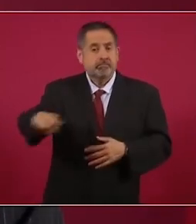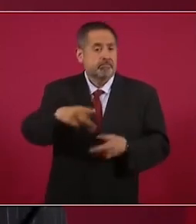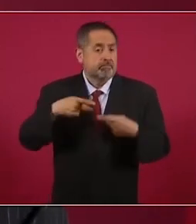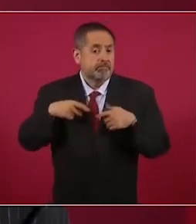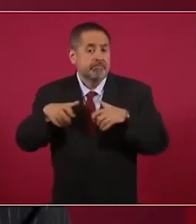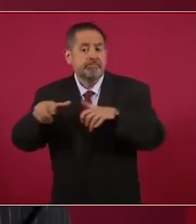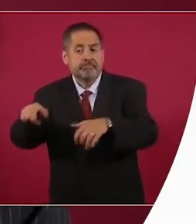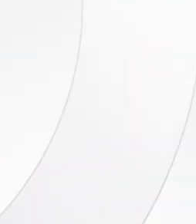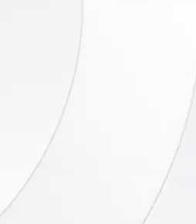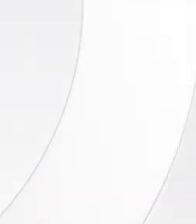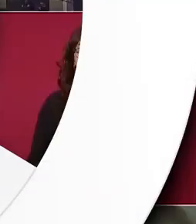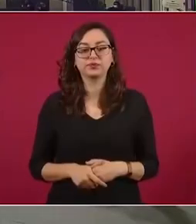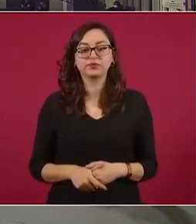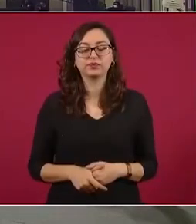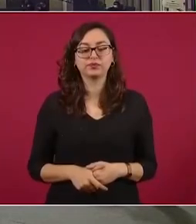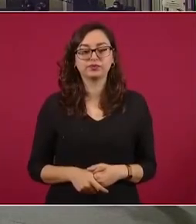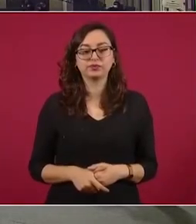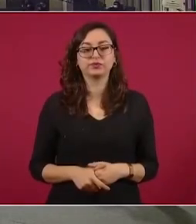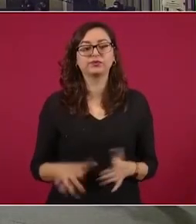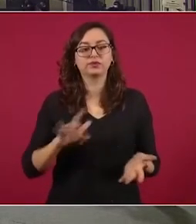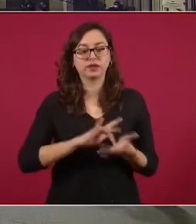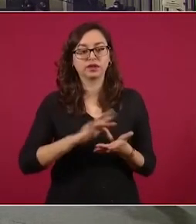Son los únicos.